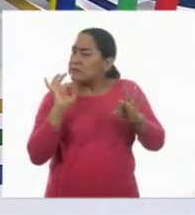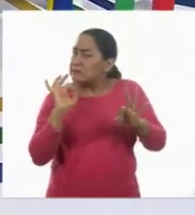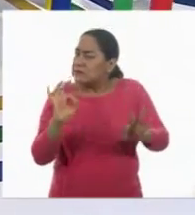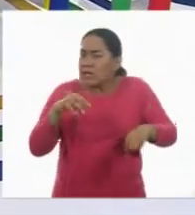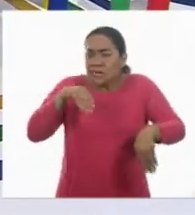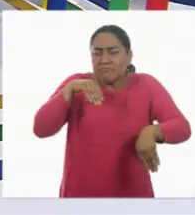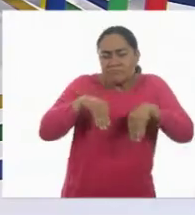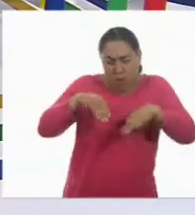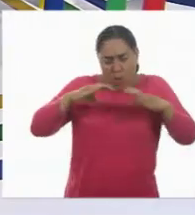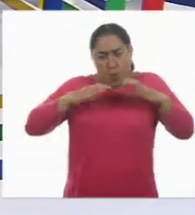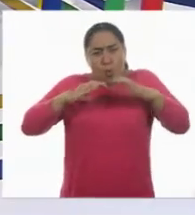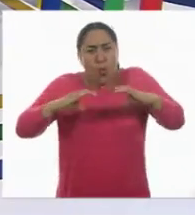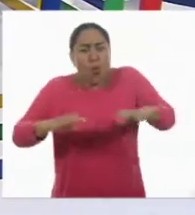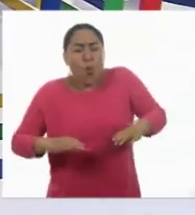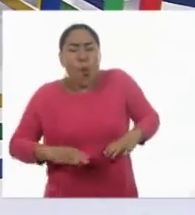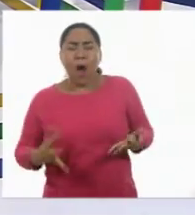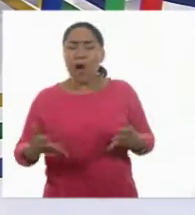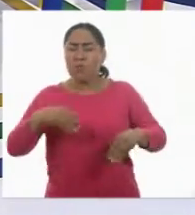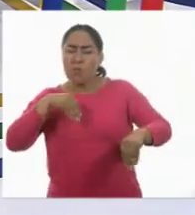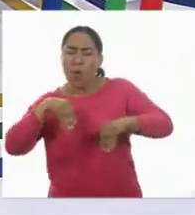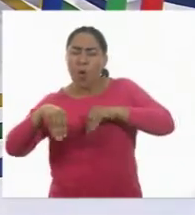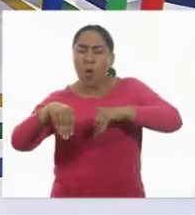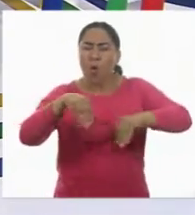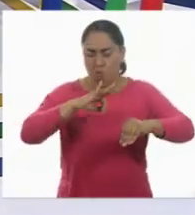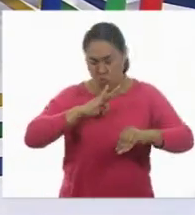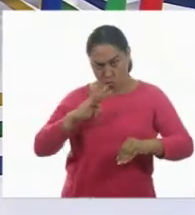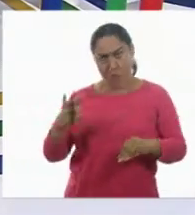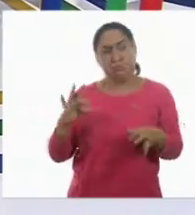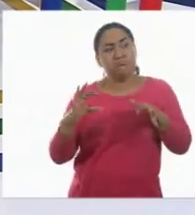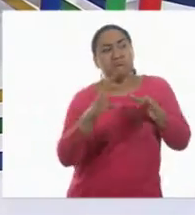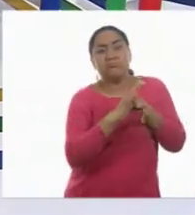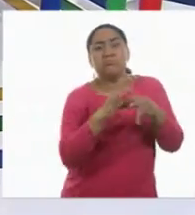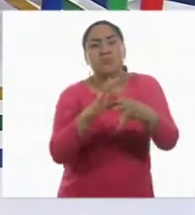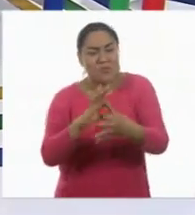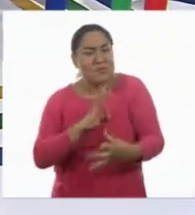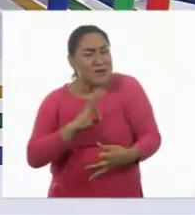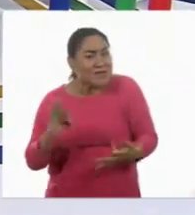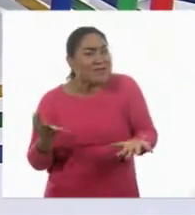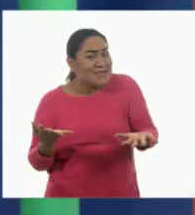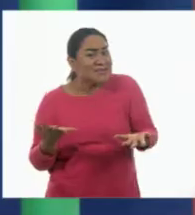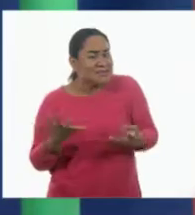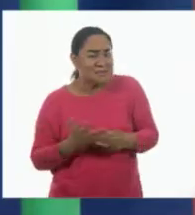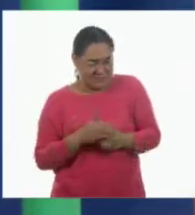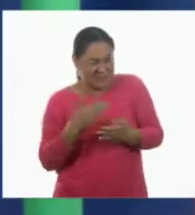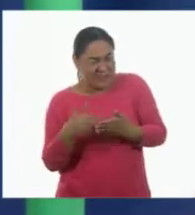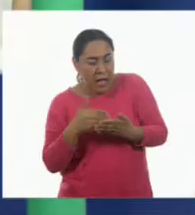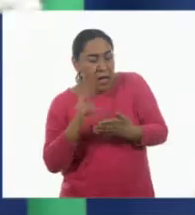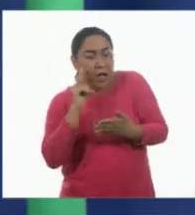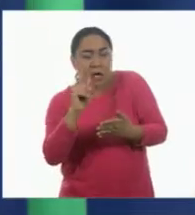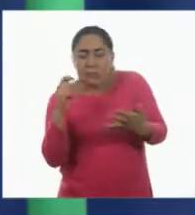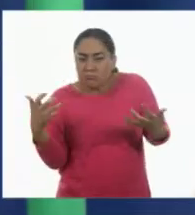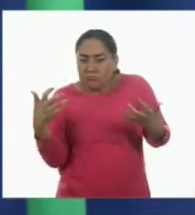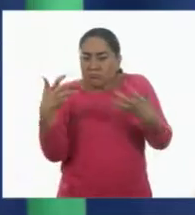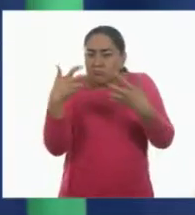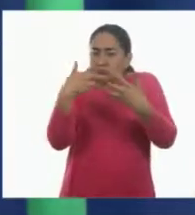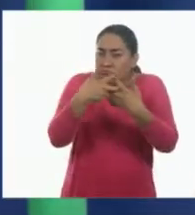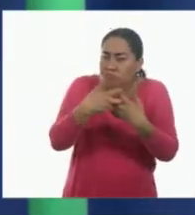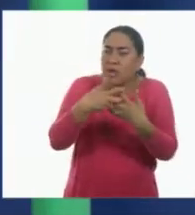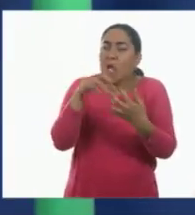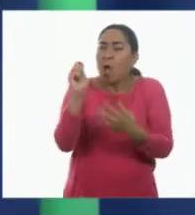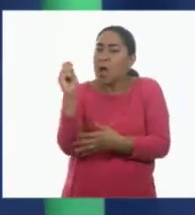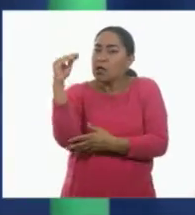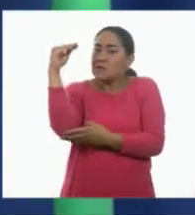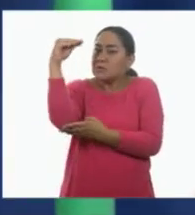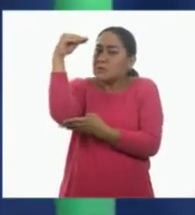nuestro bailarinas. cuerpo puede representar cualquier cosa, ¿sí? Aquí muy bien se entiende cómo es una fusión entre un